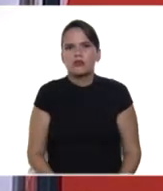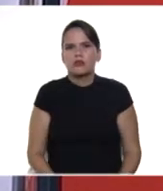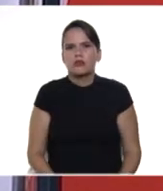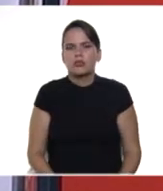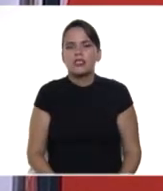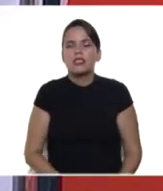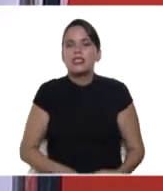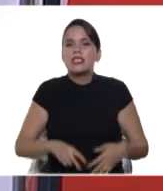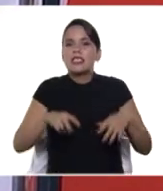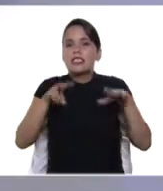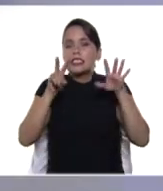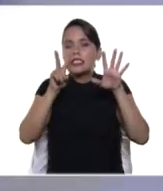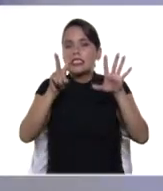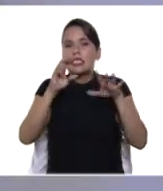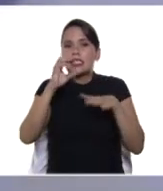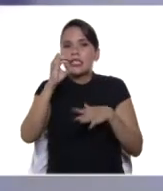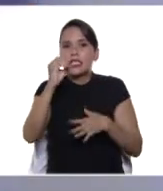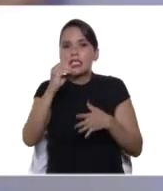70.000